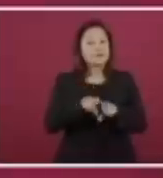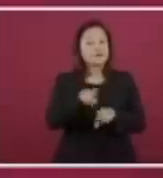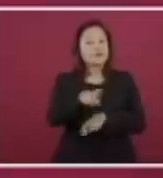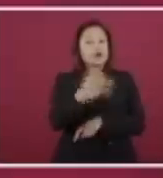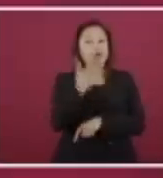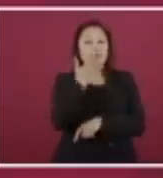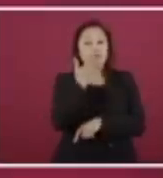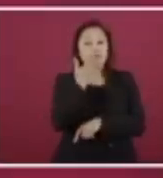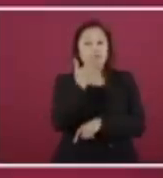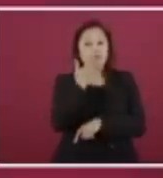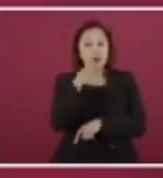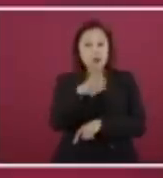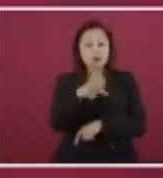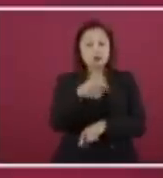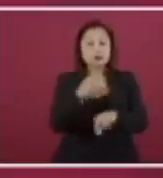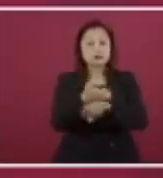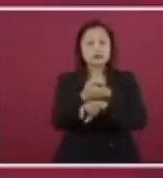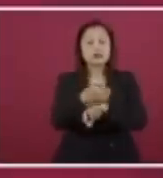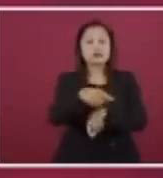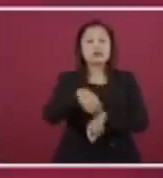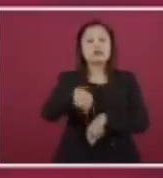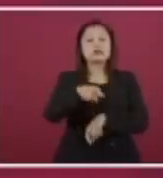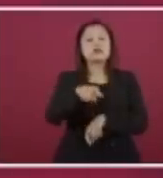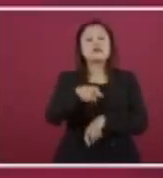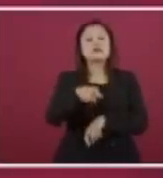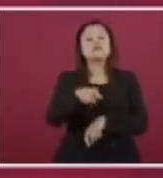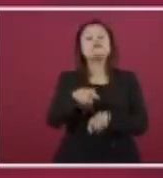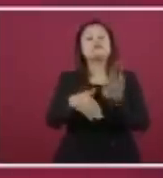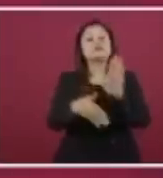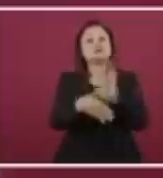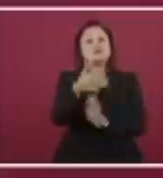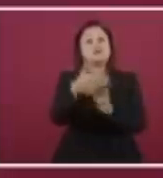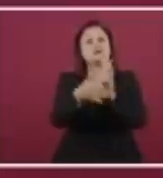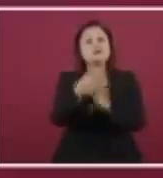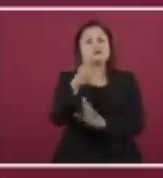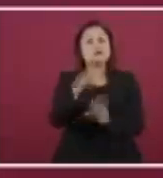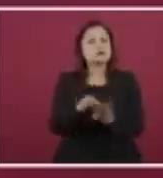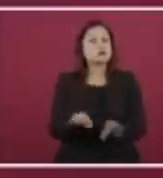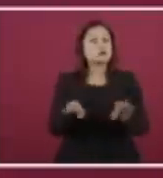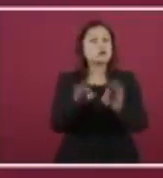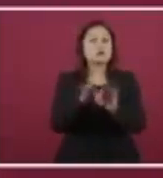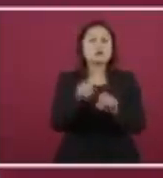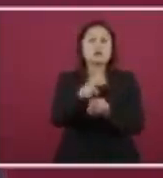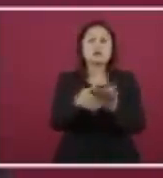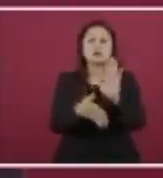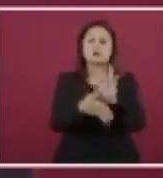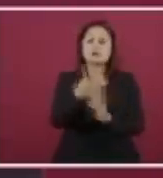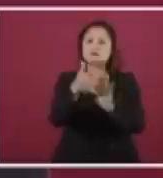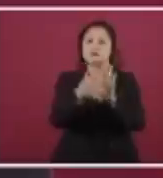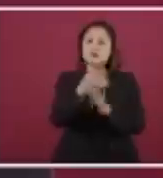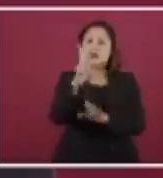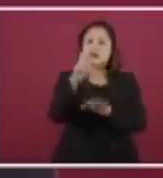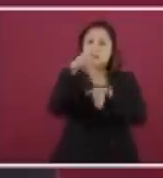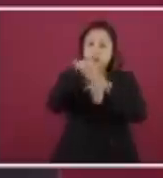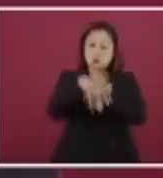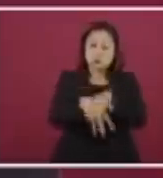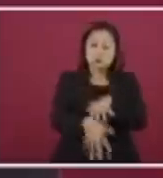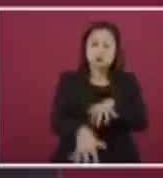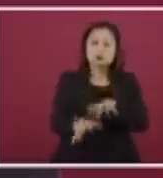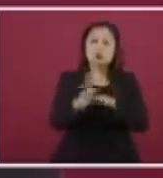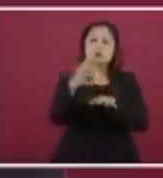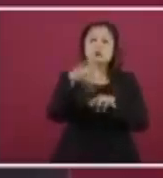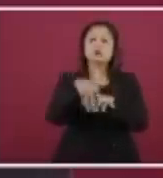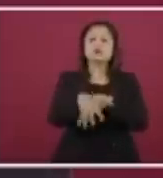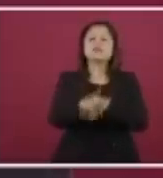obra que es importante, lo de la construcción de una presa, o mejor dicho, el terminar una